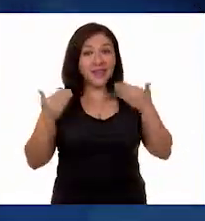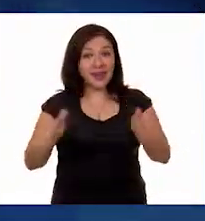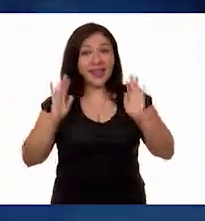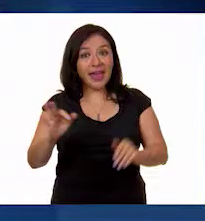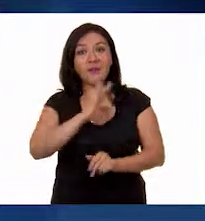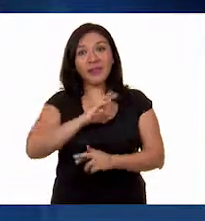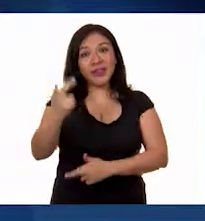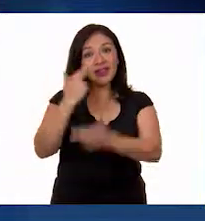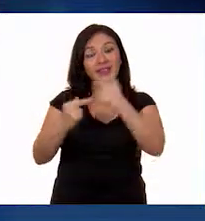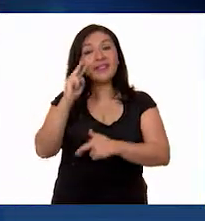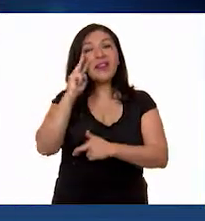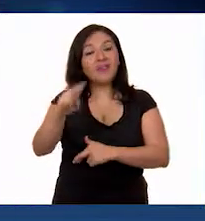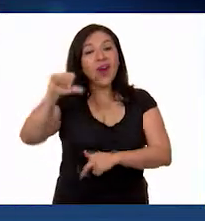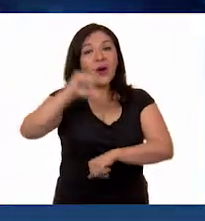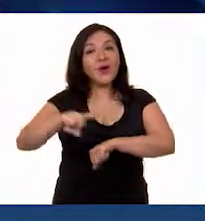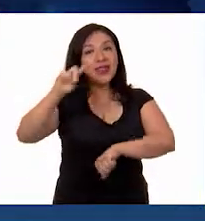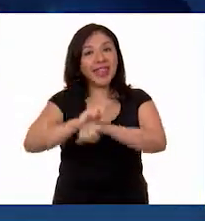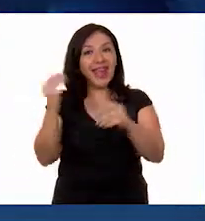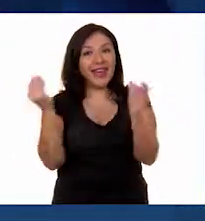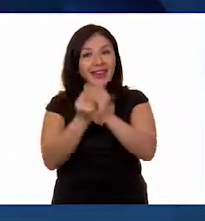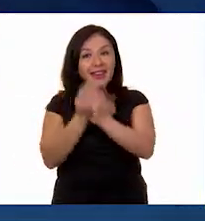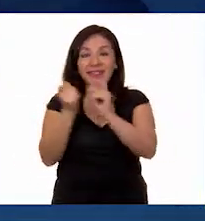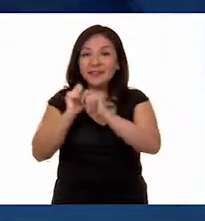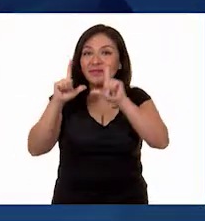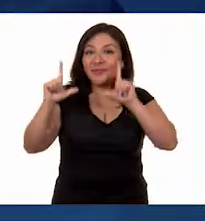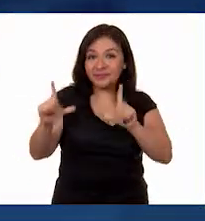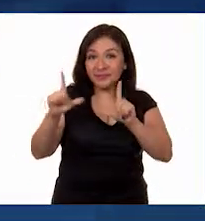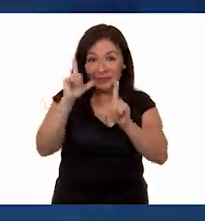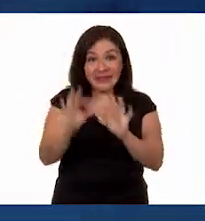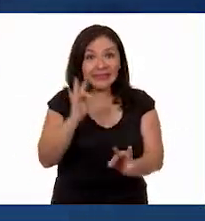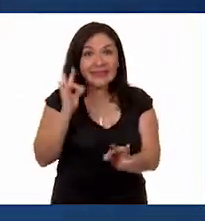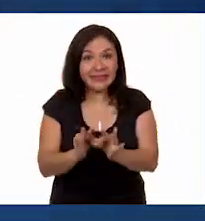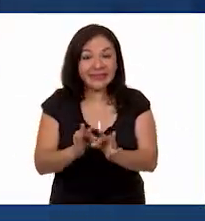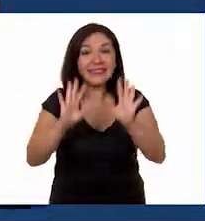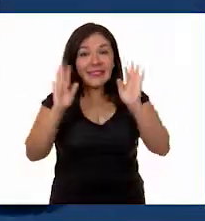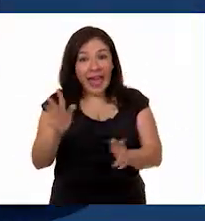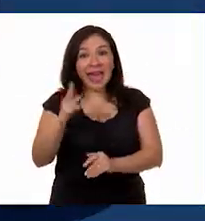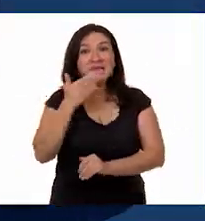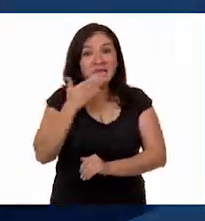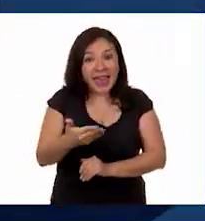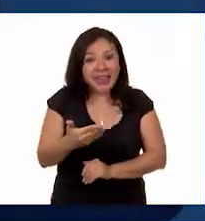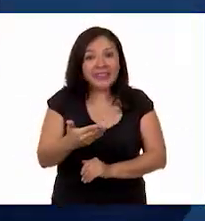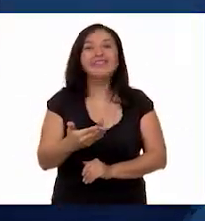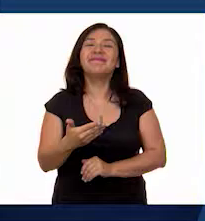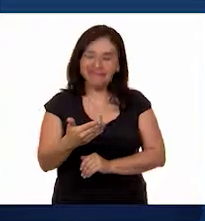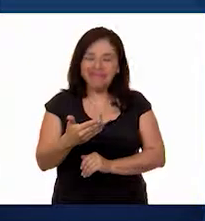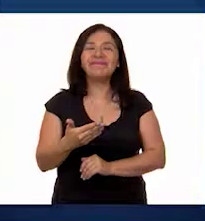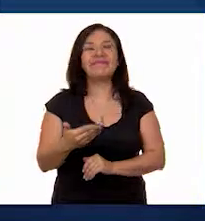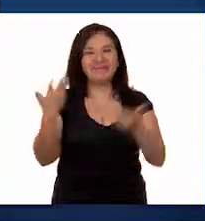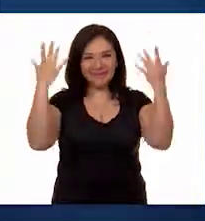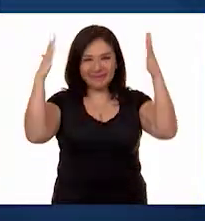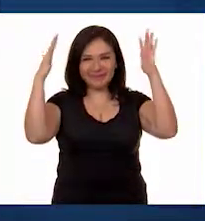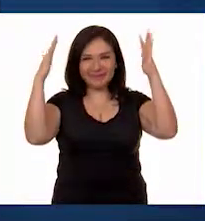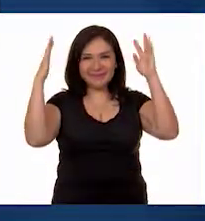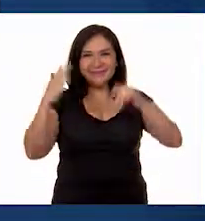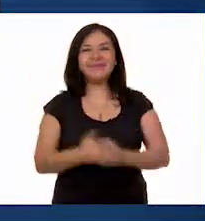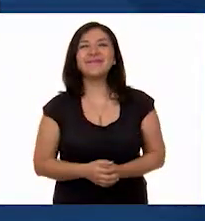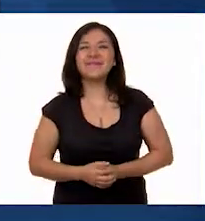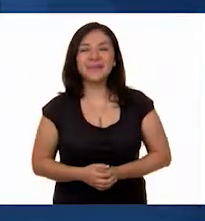es momento de seguir con el programa de hoy. ¿Listas? ¿Listos?